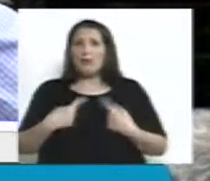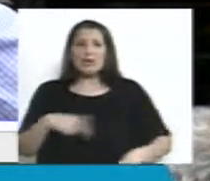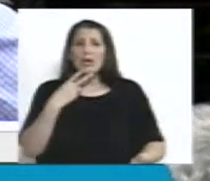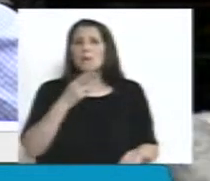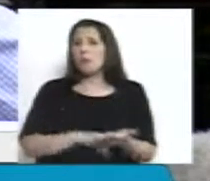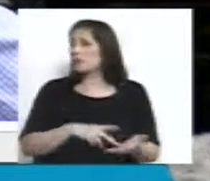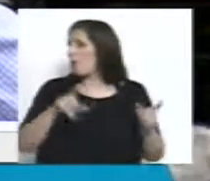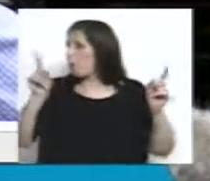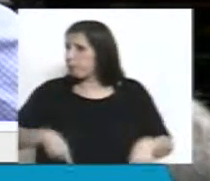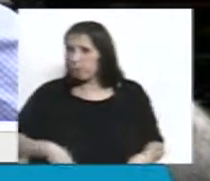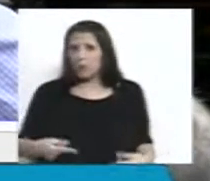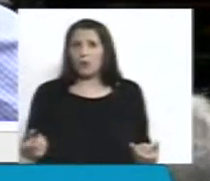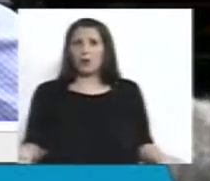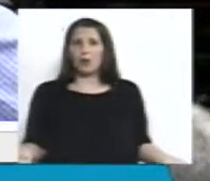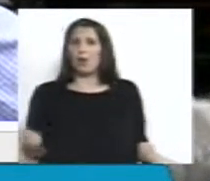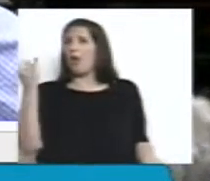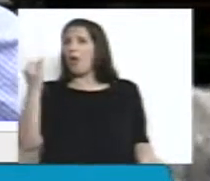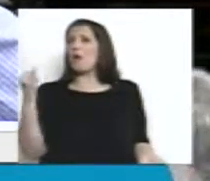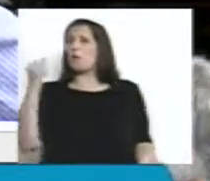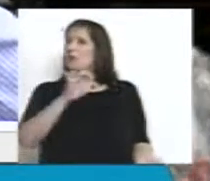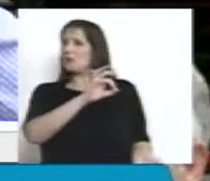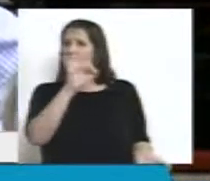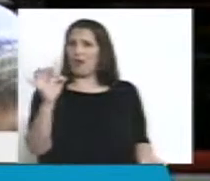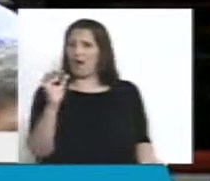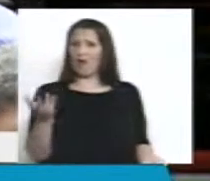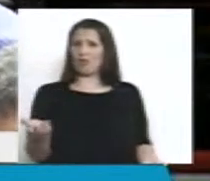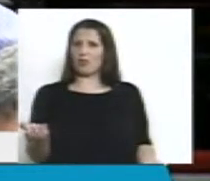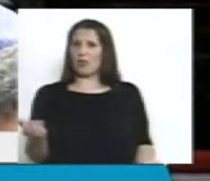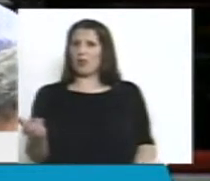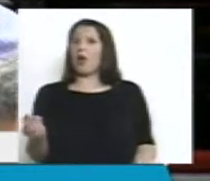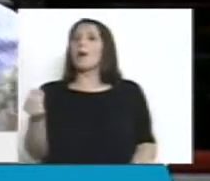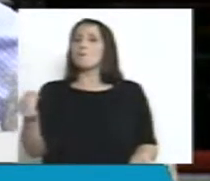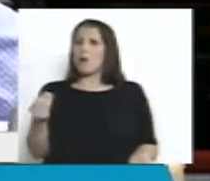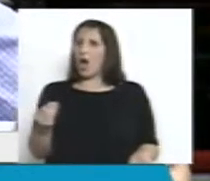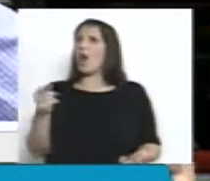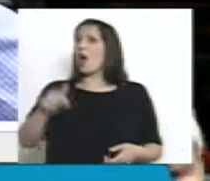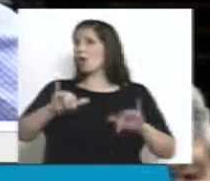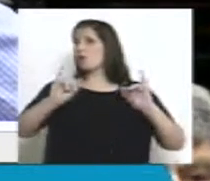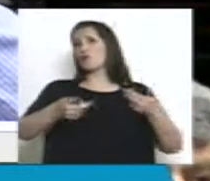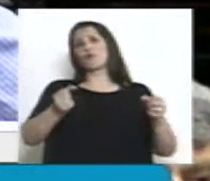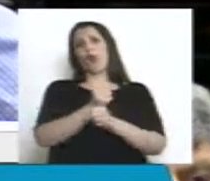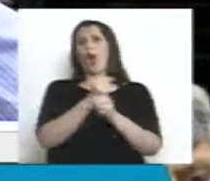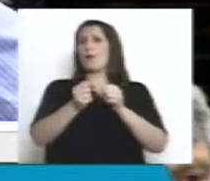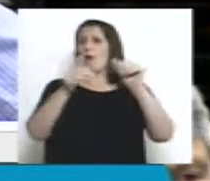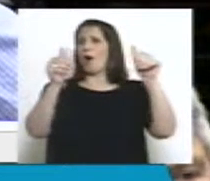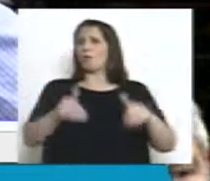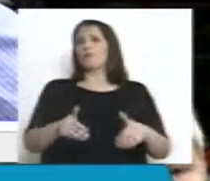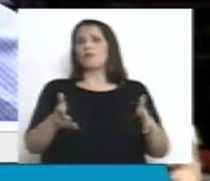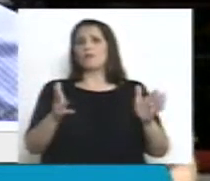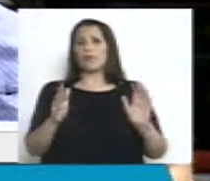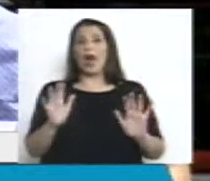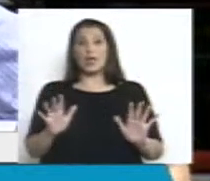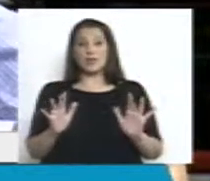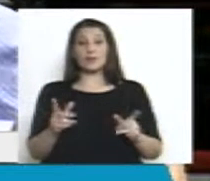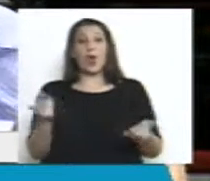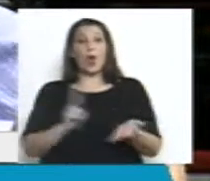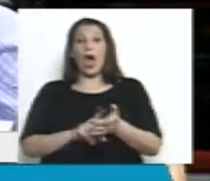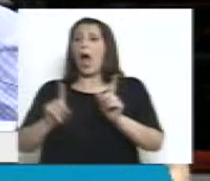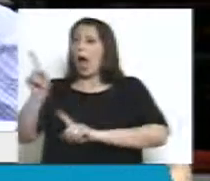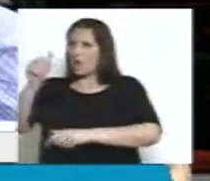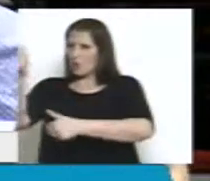ni un minuto para no explicar esto y otras cosas, para convalidar una estructura que, vuelvo a decir, algunos de los